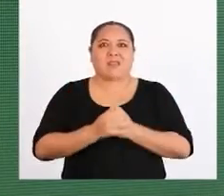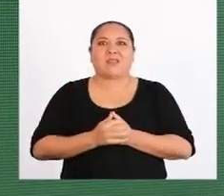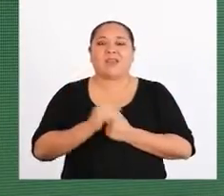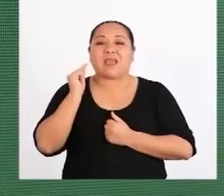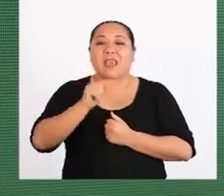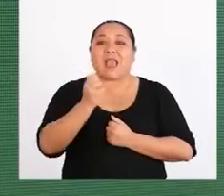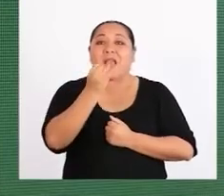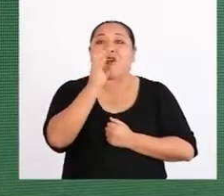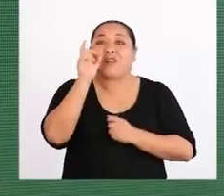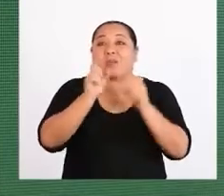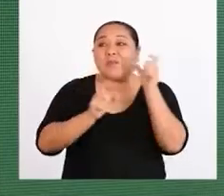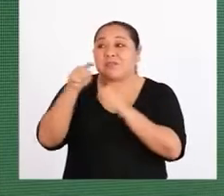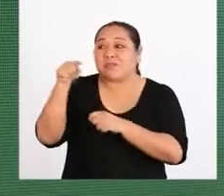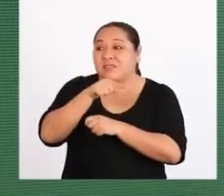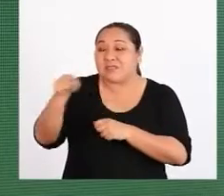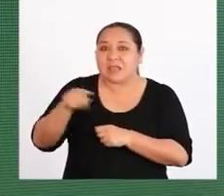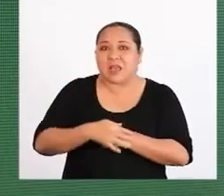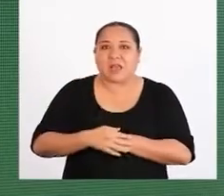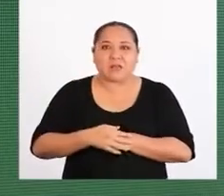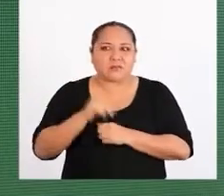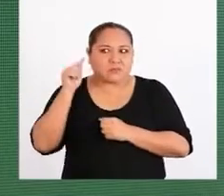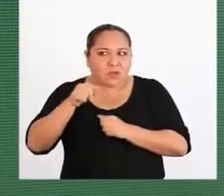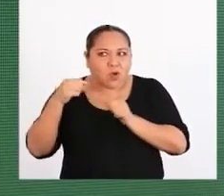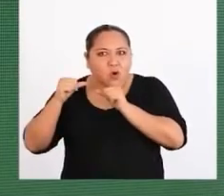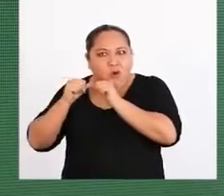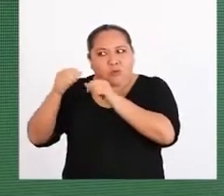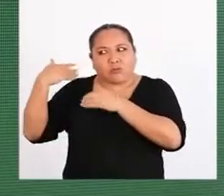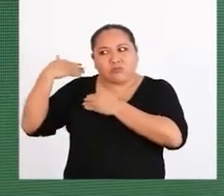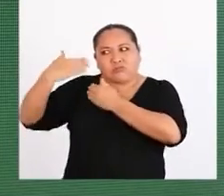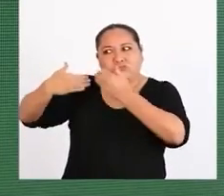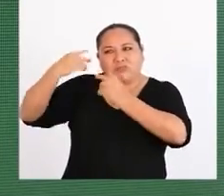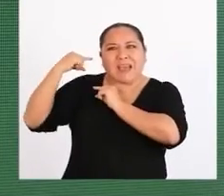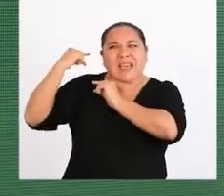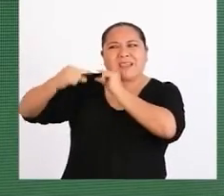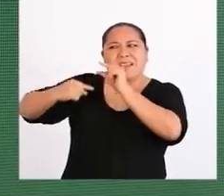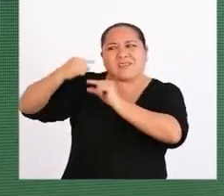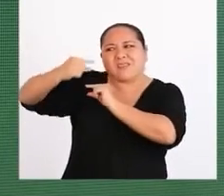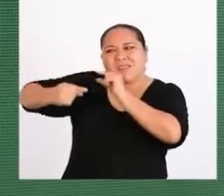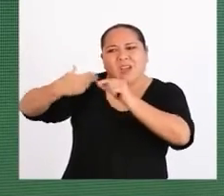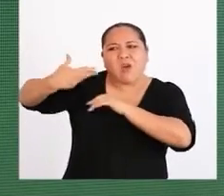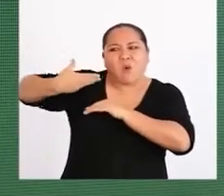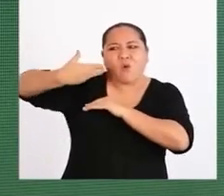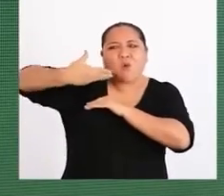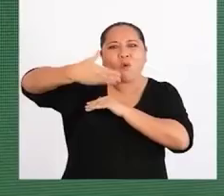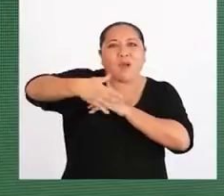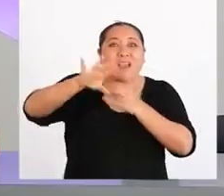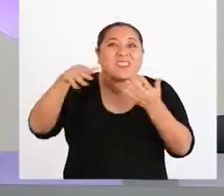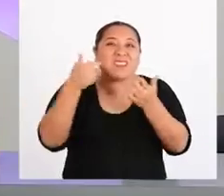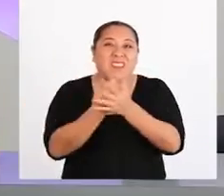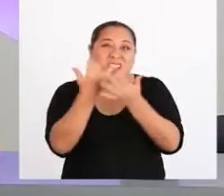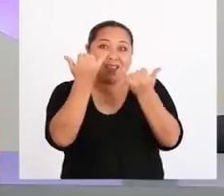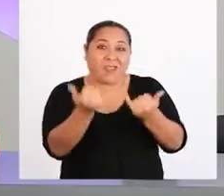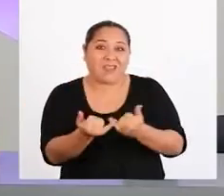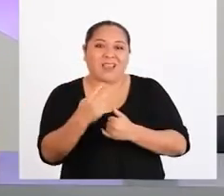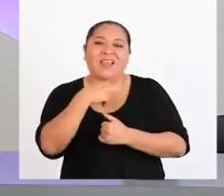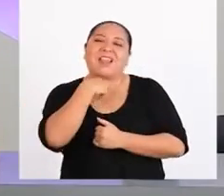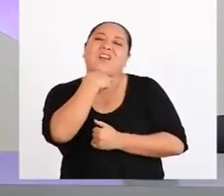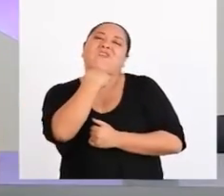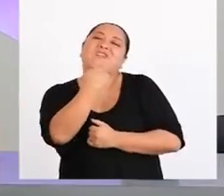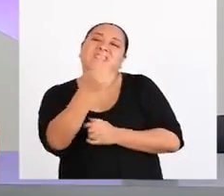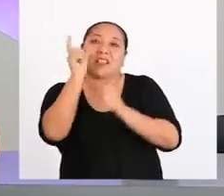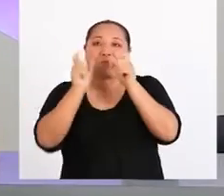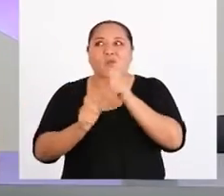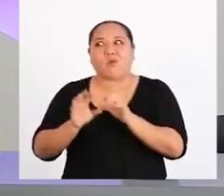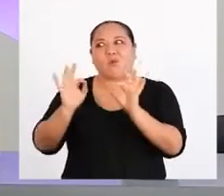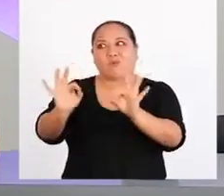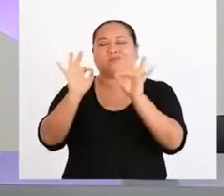maravilloso que algunas de esas historias hayan sobrevivido en las voces de generaciones y generaciones para llegar hasta nosotros. Es que la voz humana es